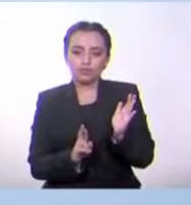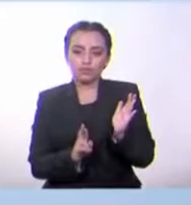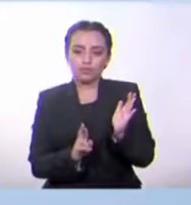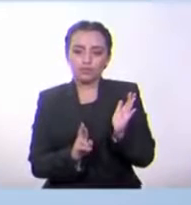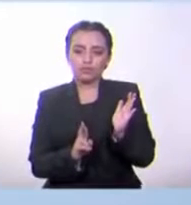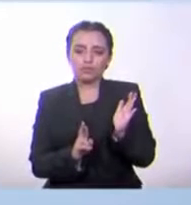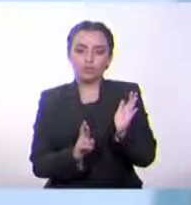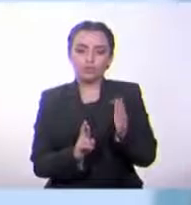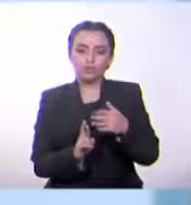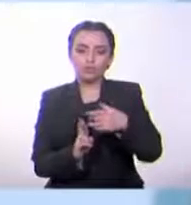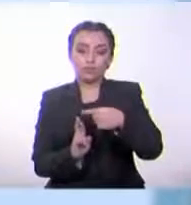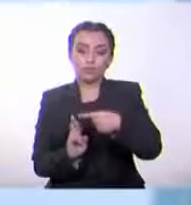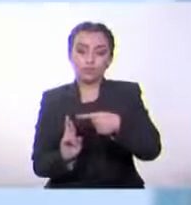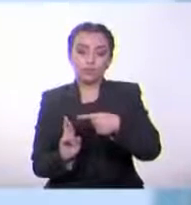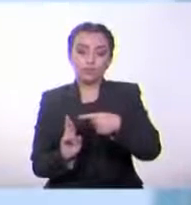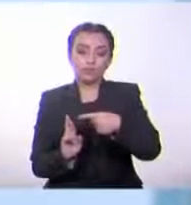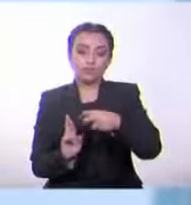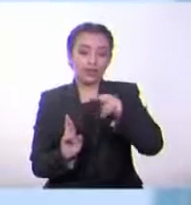a